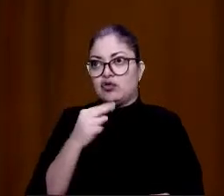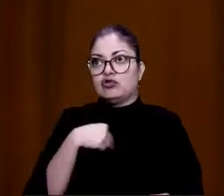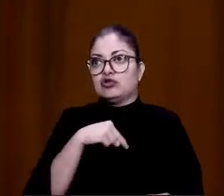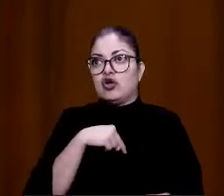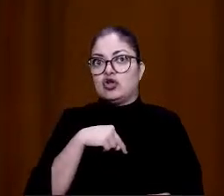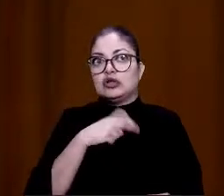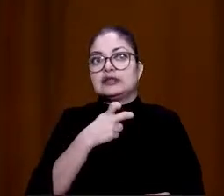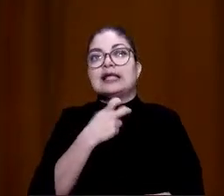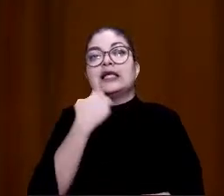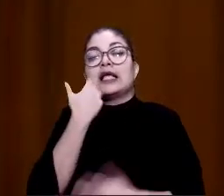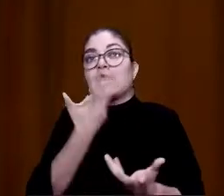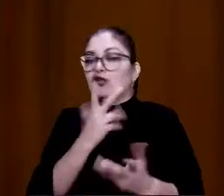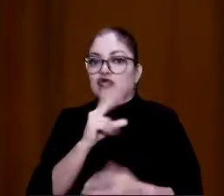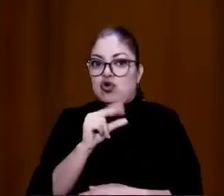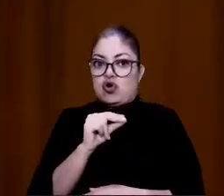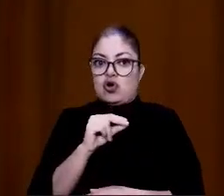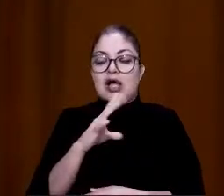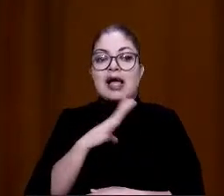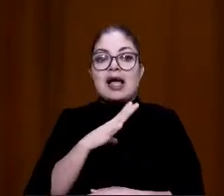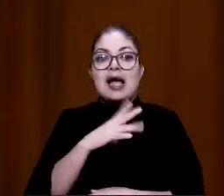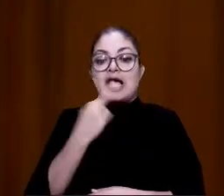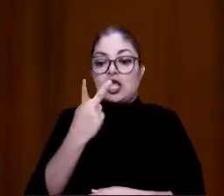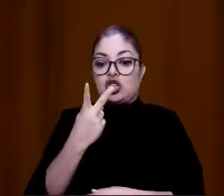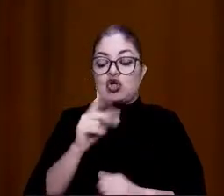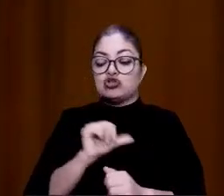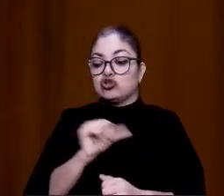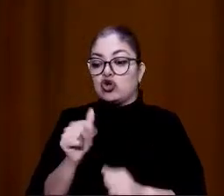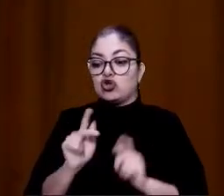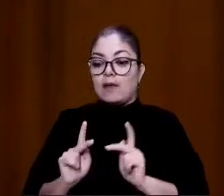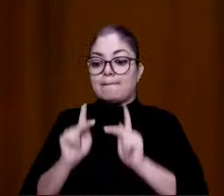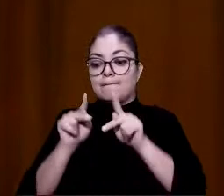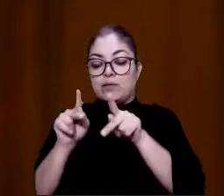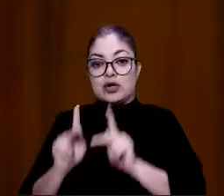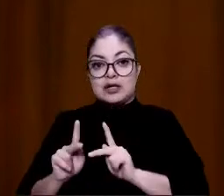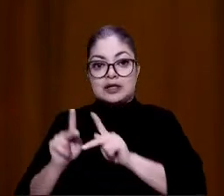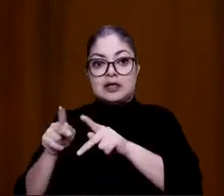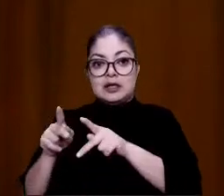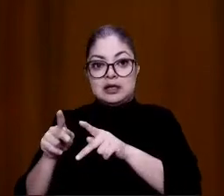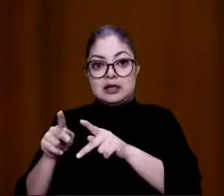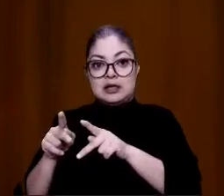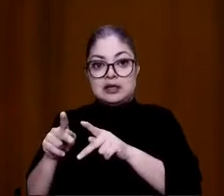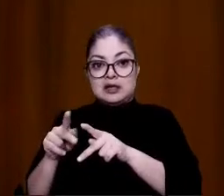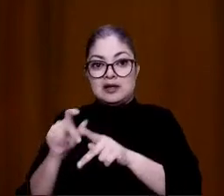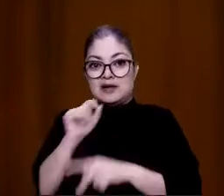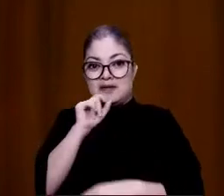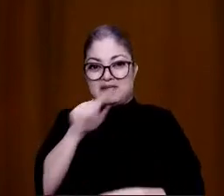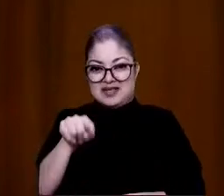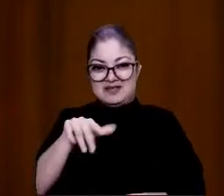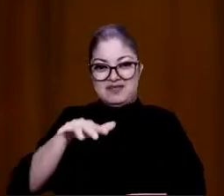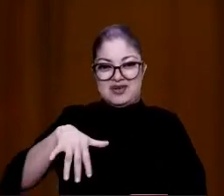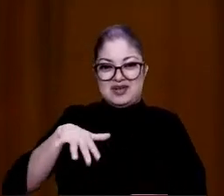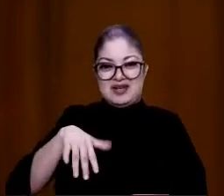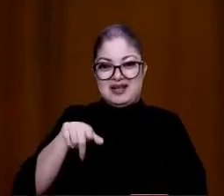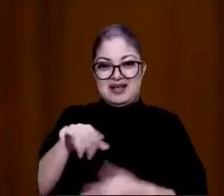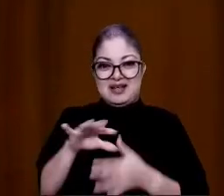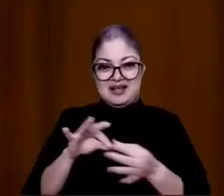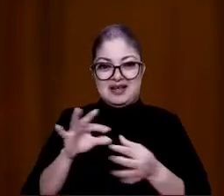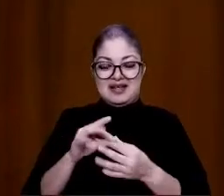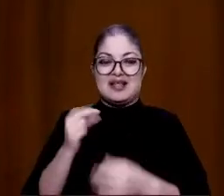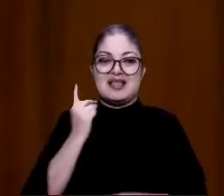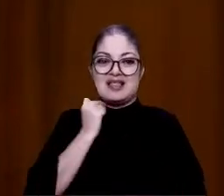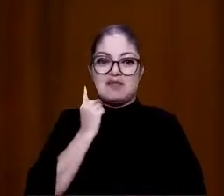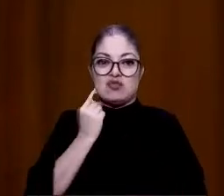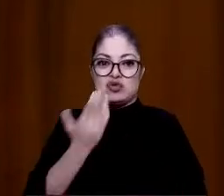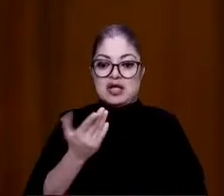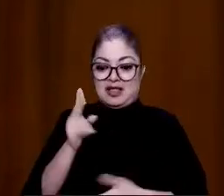tenemos del otro lado? Tenemos un sistema de 2 puentes. El 2 que fue el que usted nos hizo favor de mencionar, diputada,